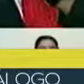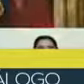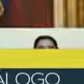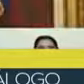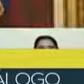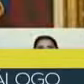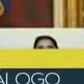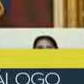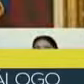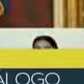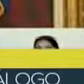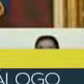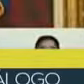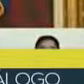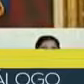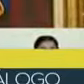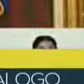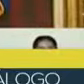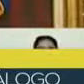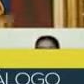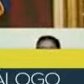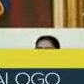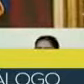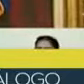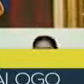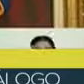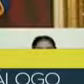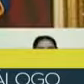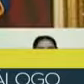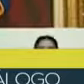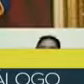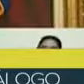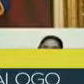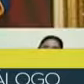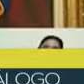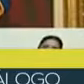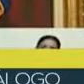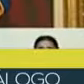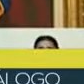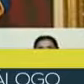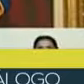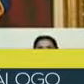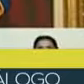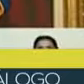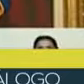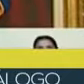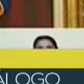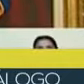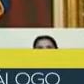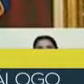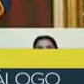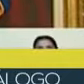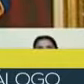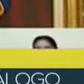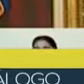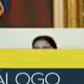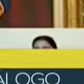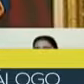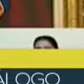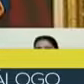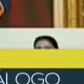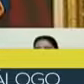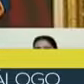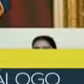seguir la marcha de la cooperación militar que tenemos desde hace muchos años, que va a continuar de